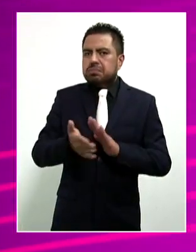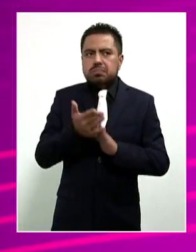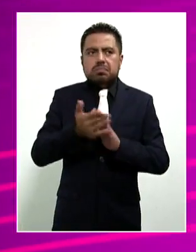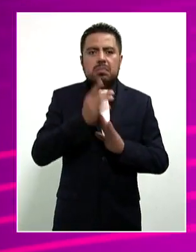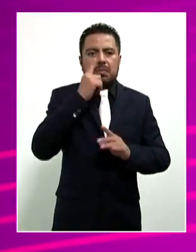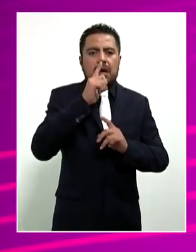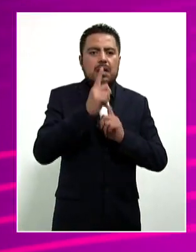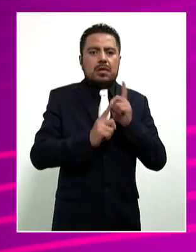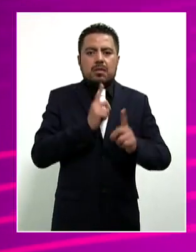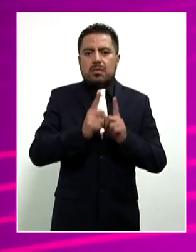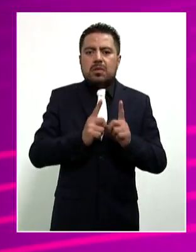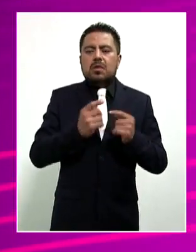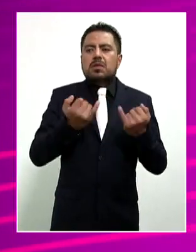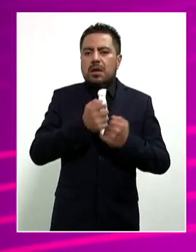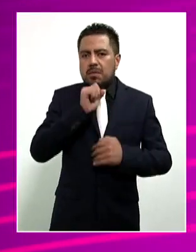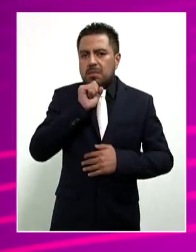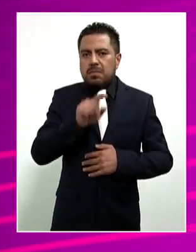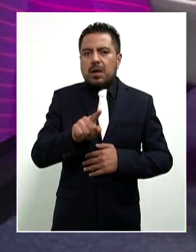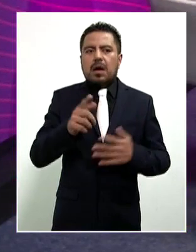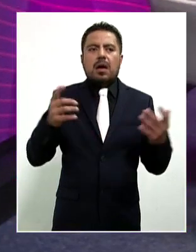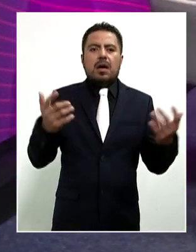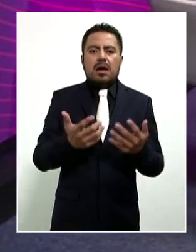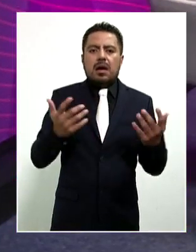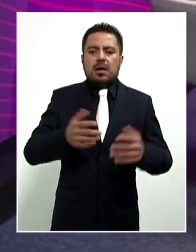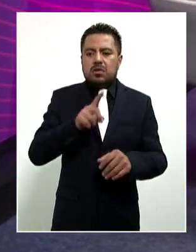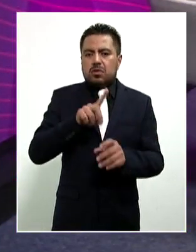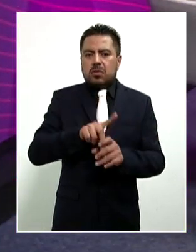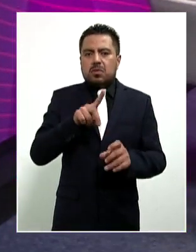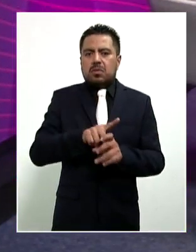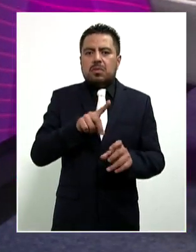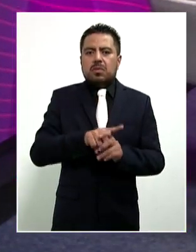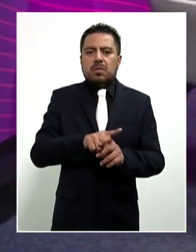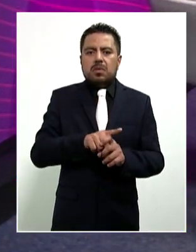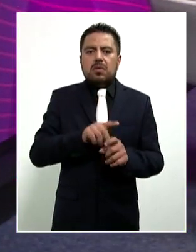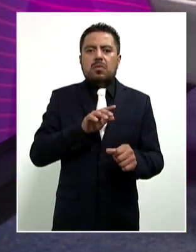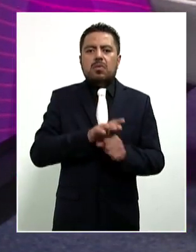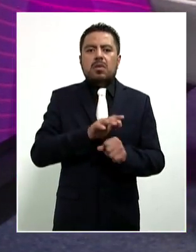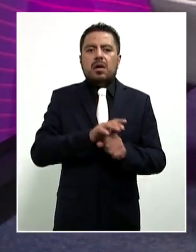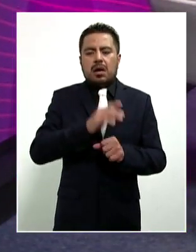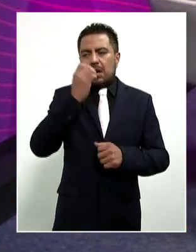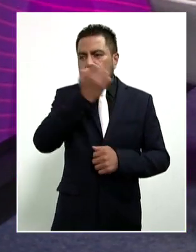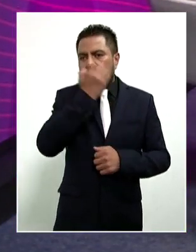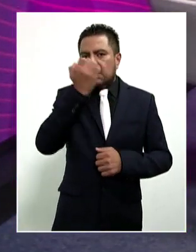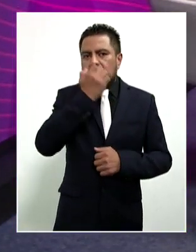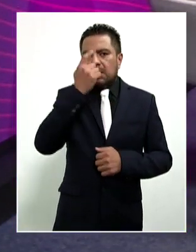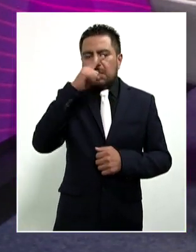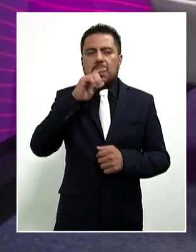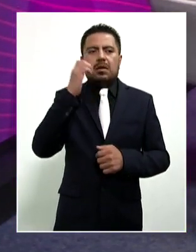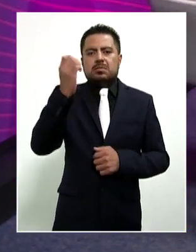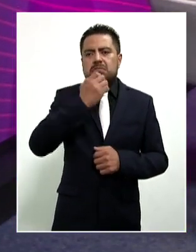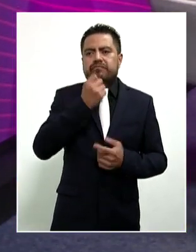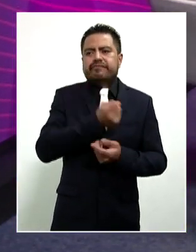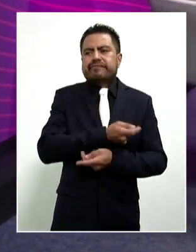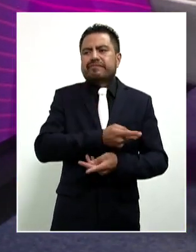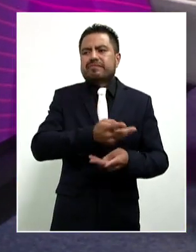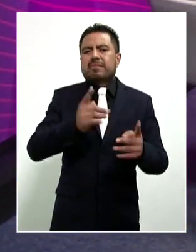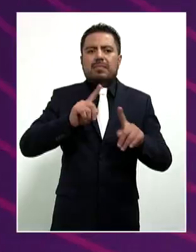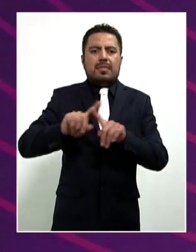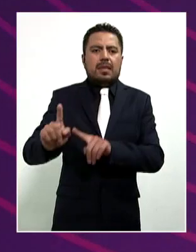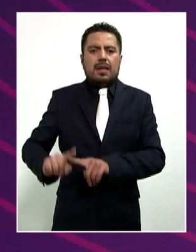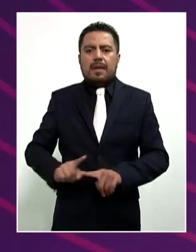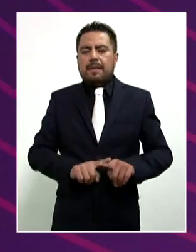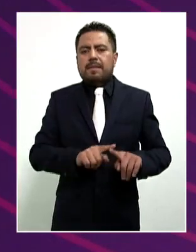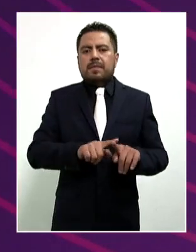deporte. También hemos hecho donativos de equipamiento escolar a varios colegios